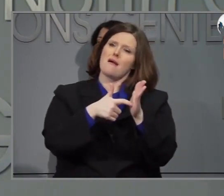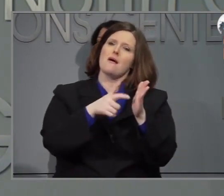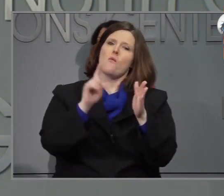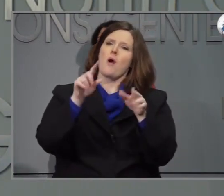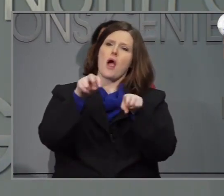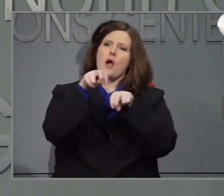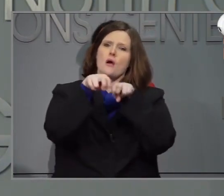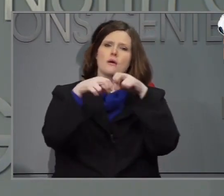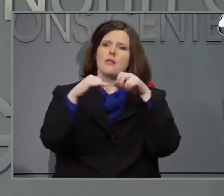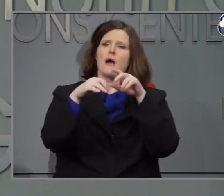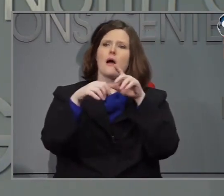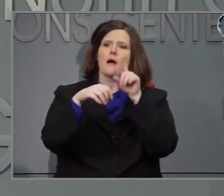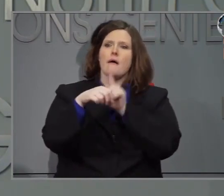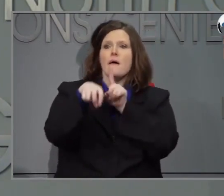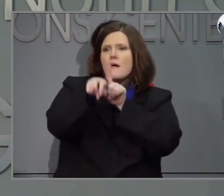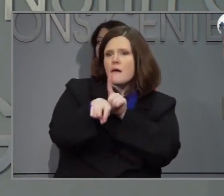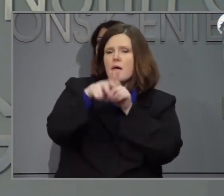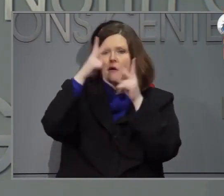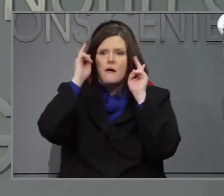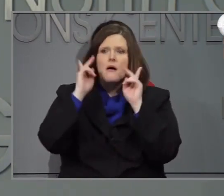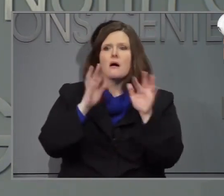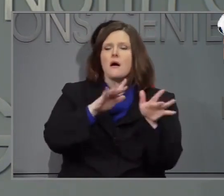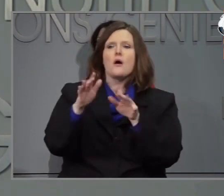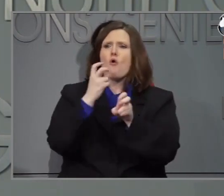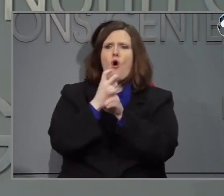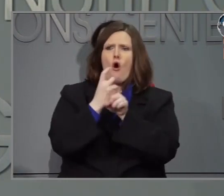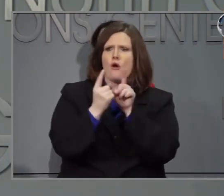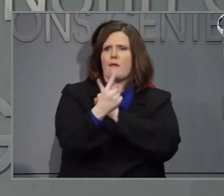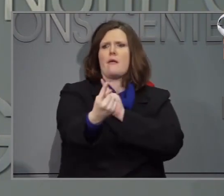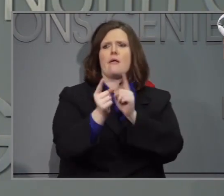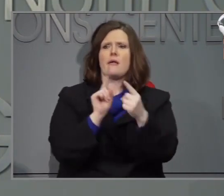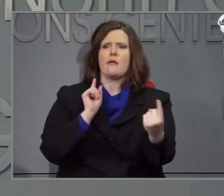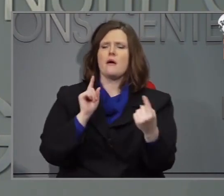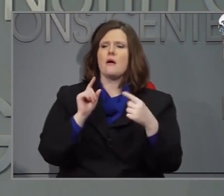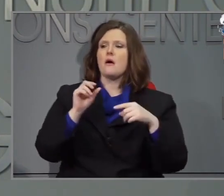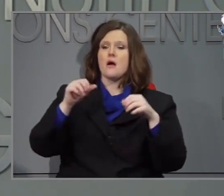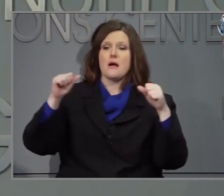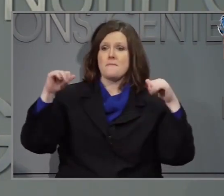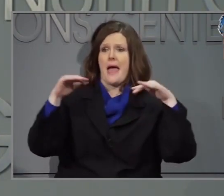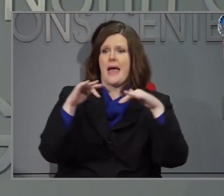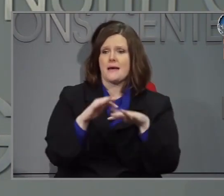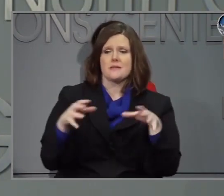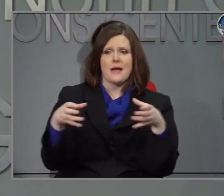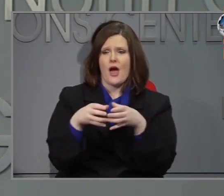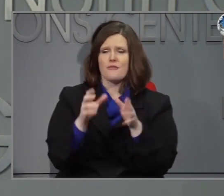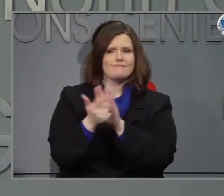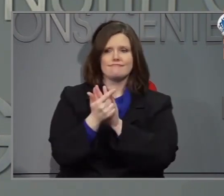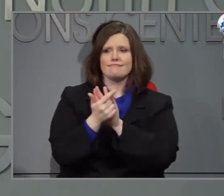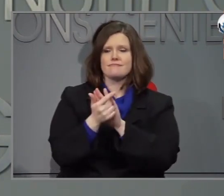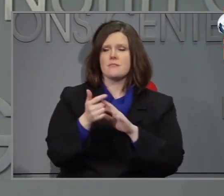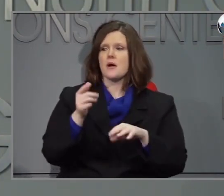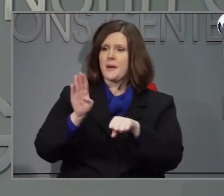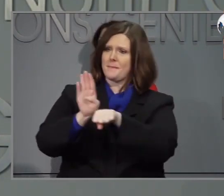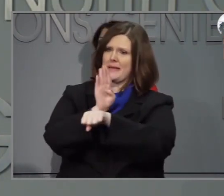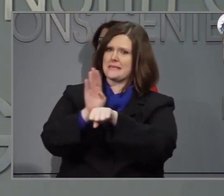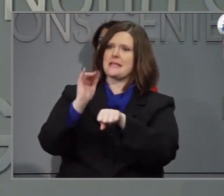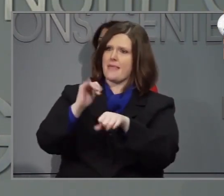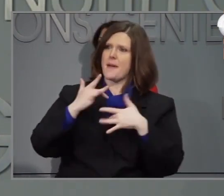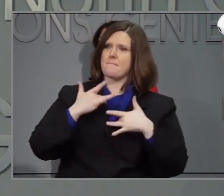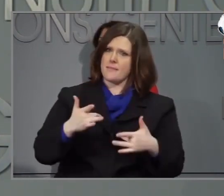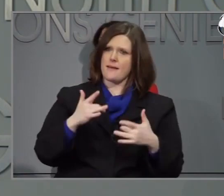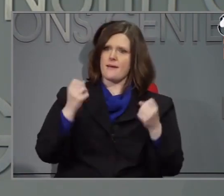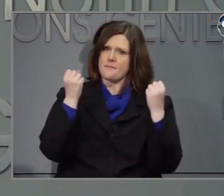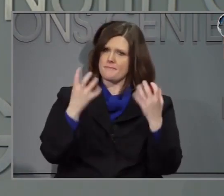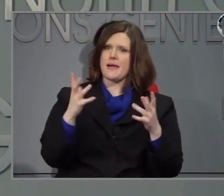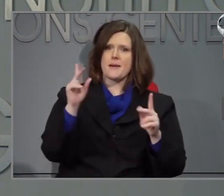el poco contacto que es yo sé que es difícil tener distanciamiento social y procurar